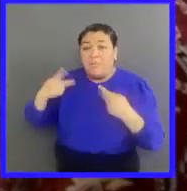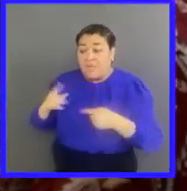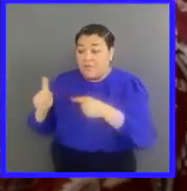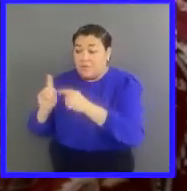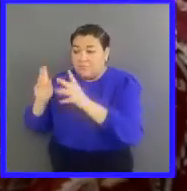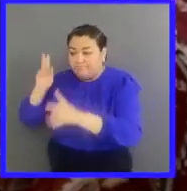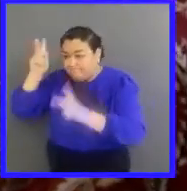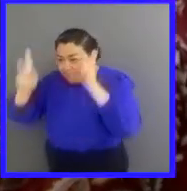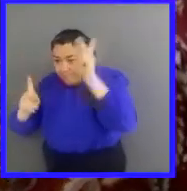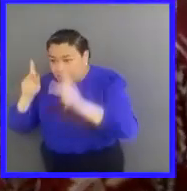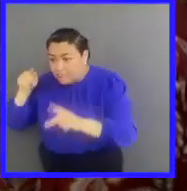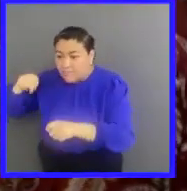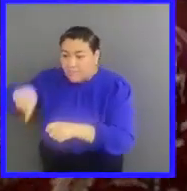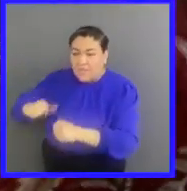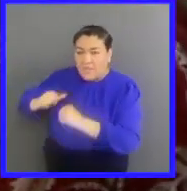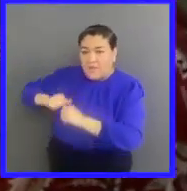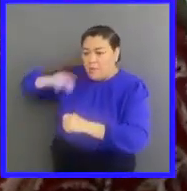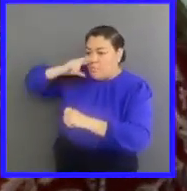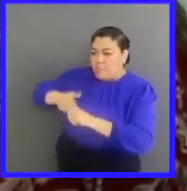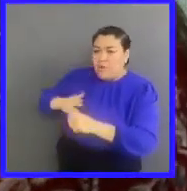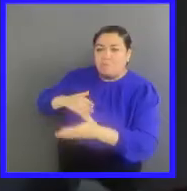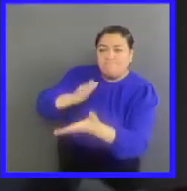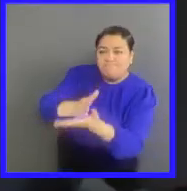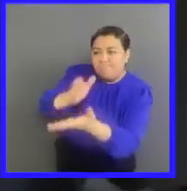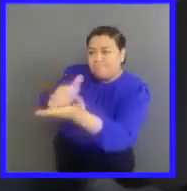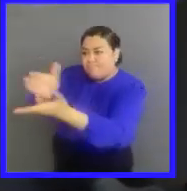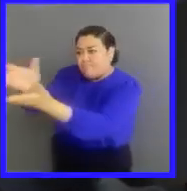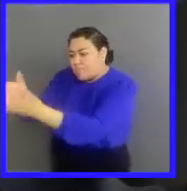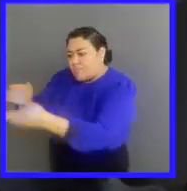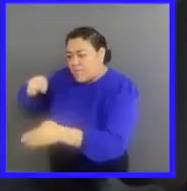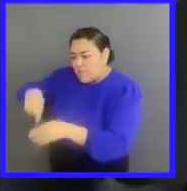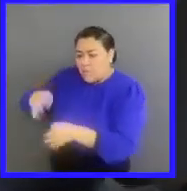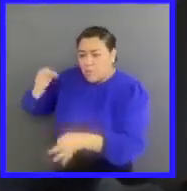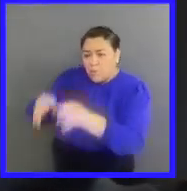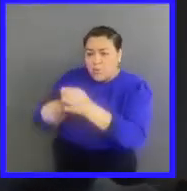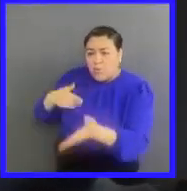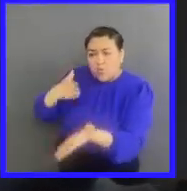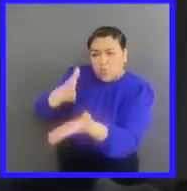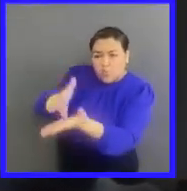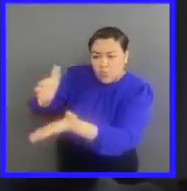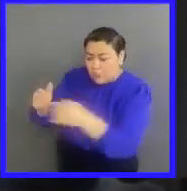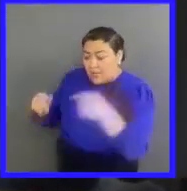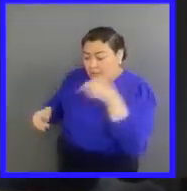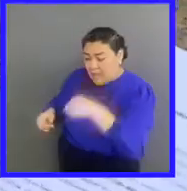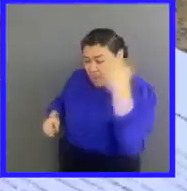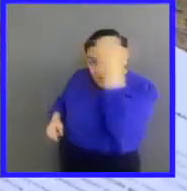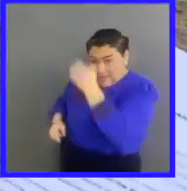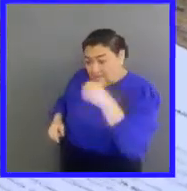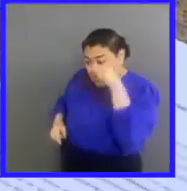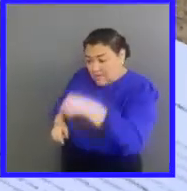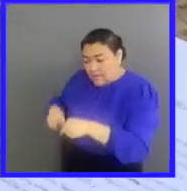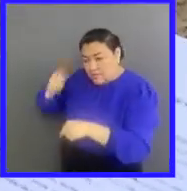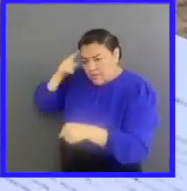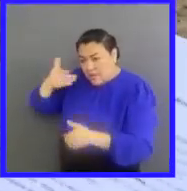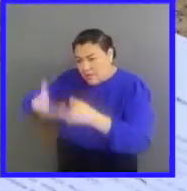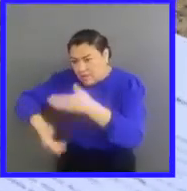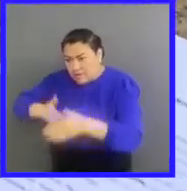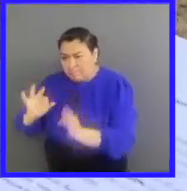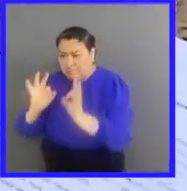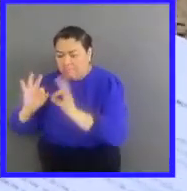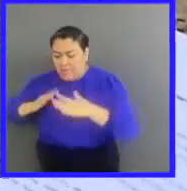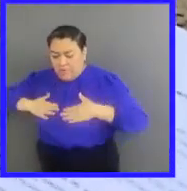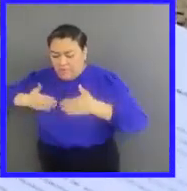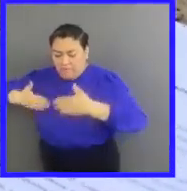de inspeccionar y supervisar a los juzgados y tribunales, con el fin de ofrecer un servicio eficiente y confiable para